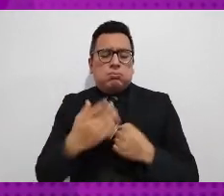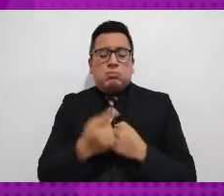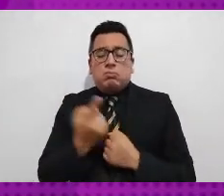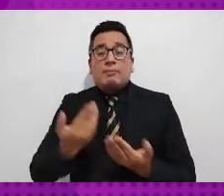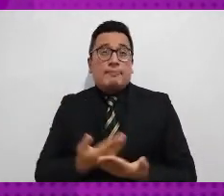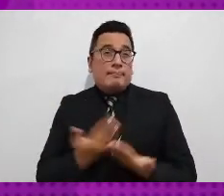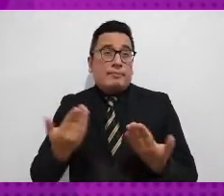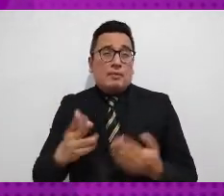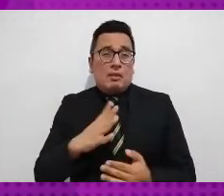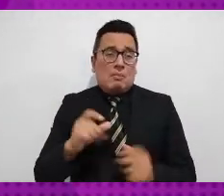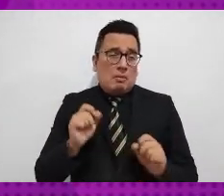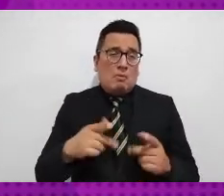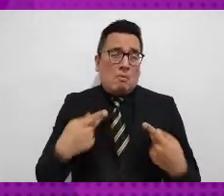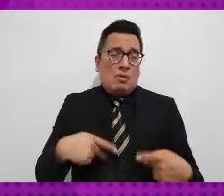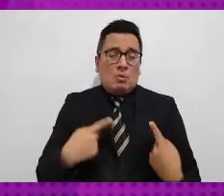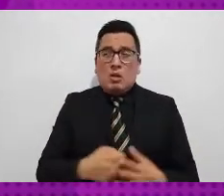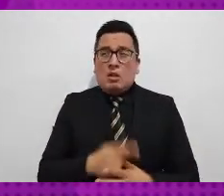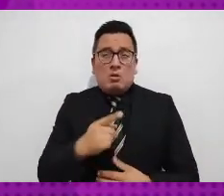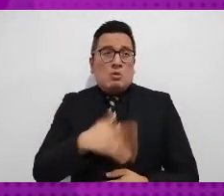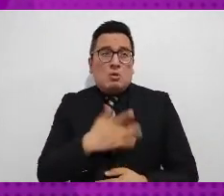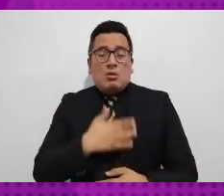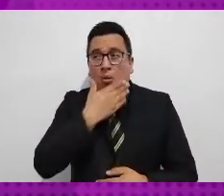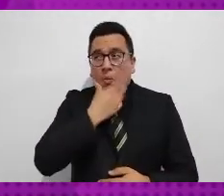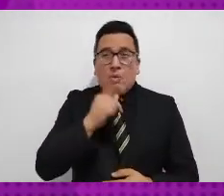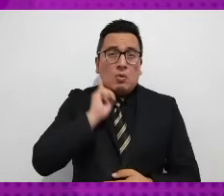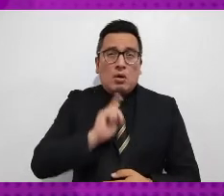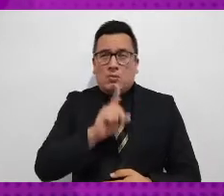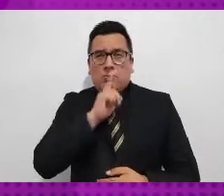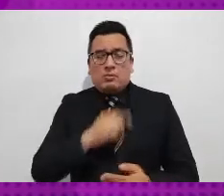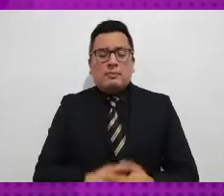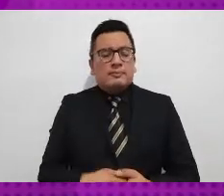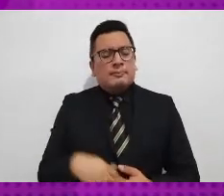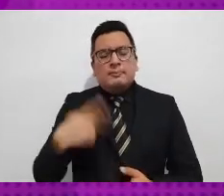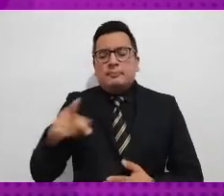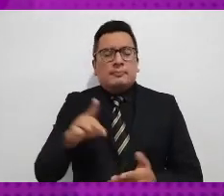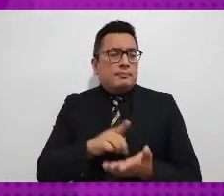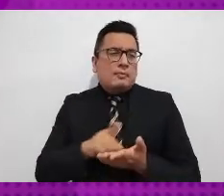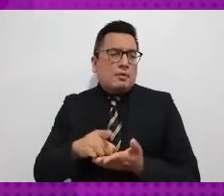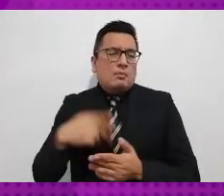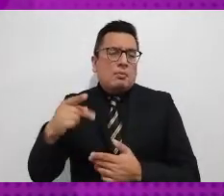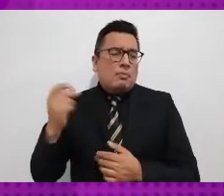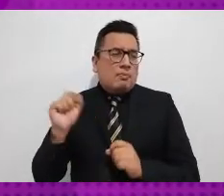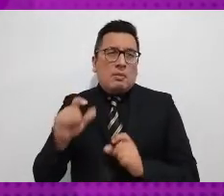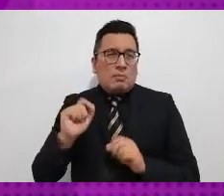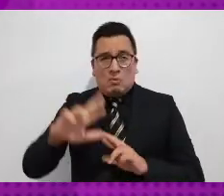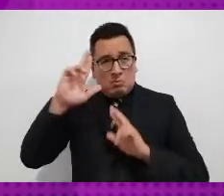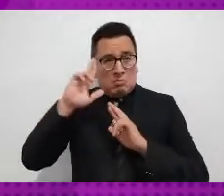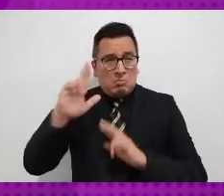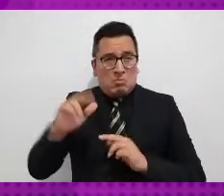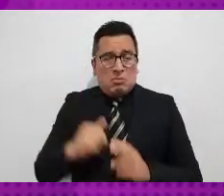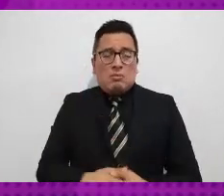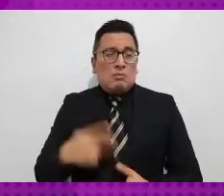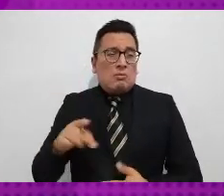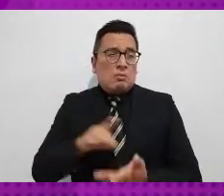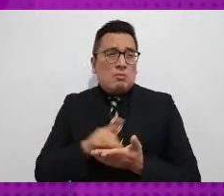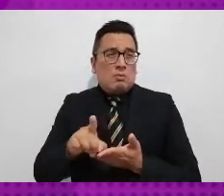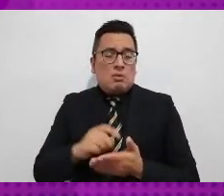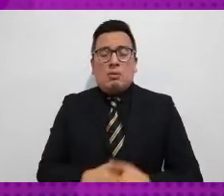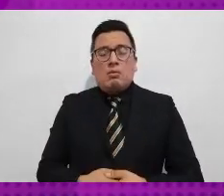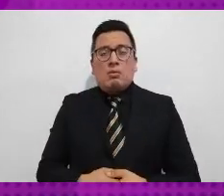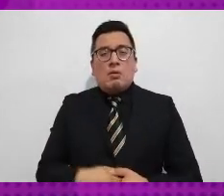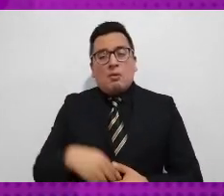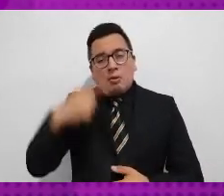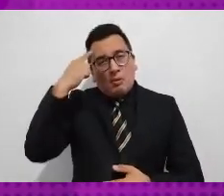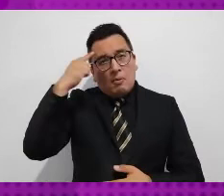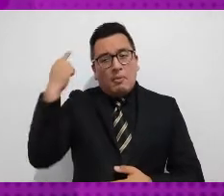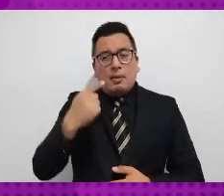no binarias, ¿no? También, y se garantizan también sus derechos y tienen la misma posibilidad y el mismo derecho a participar y a salir